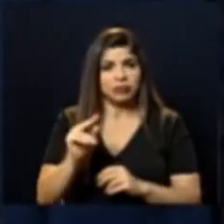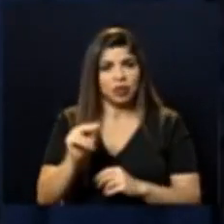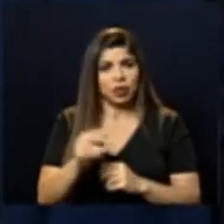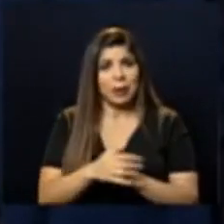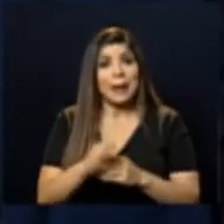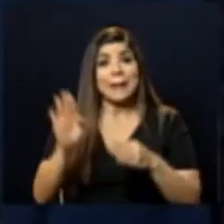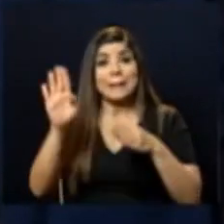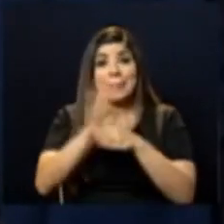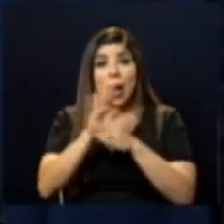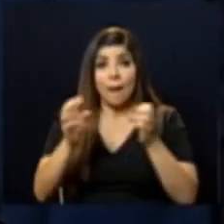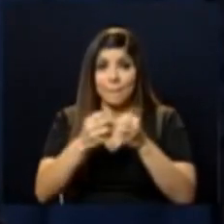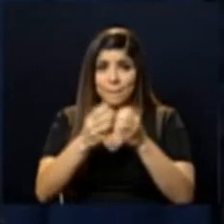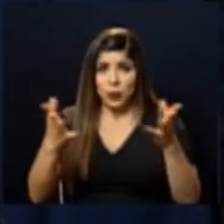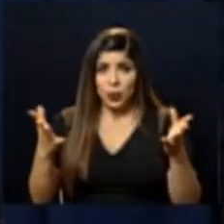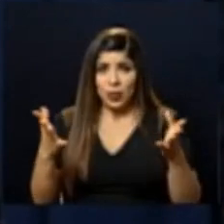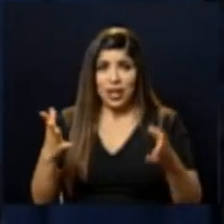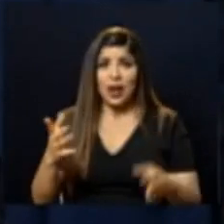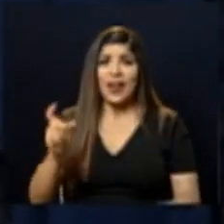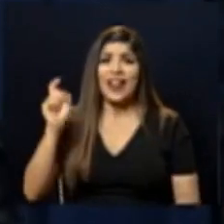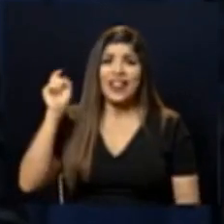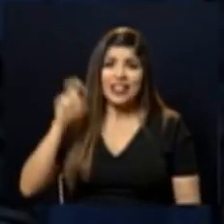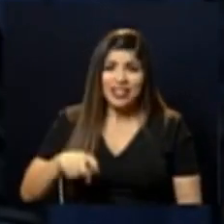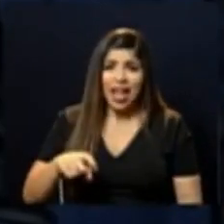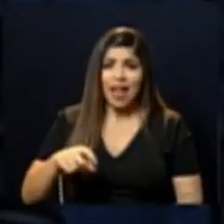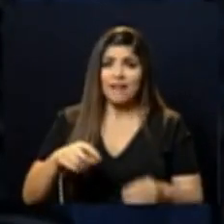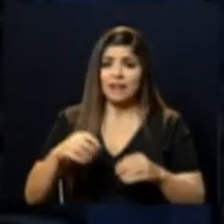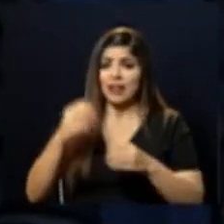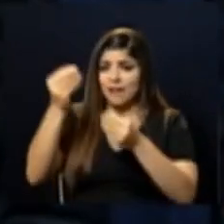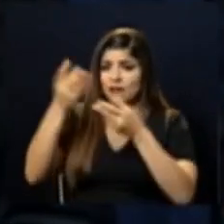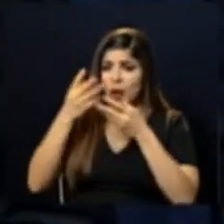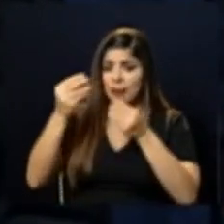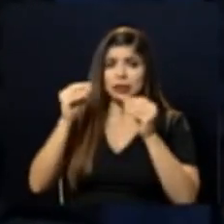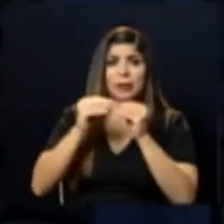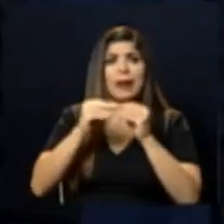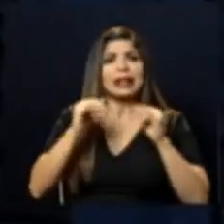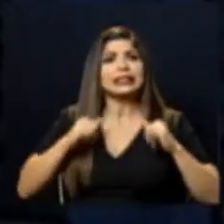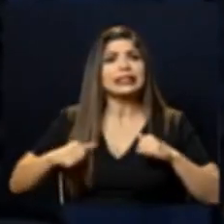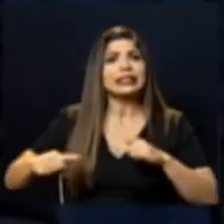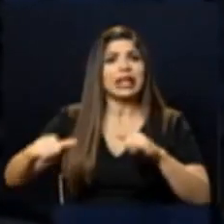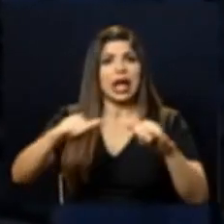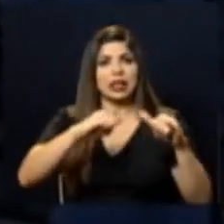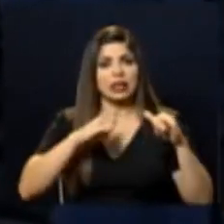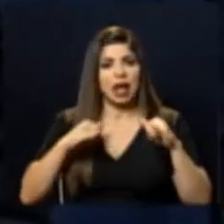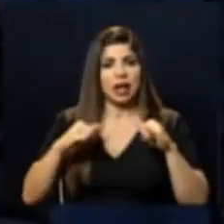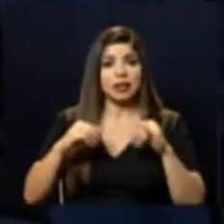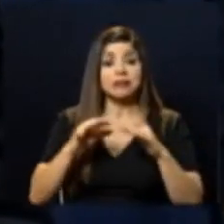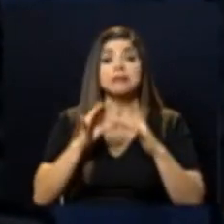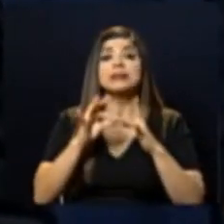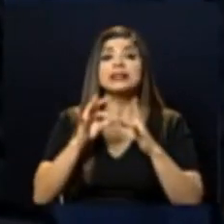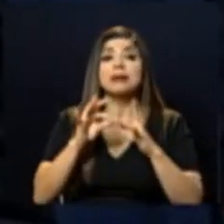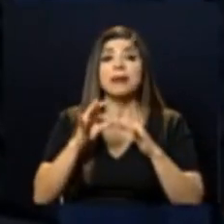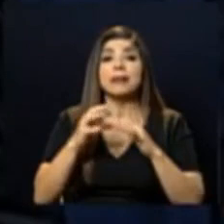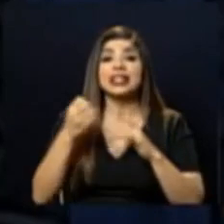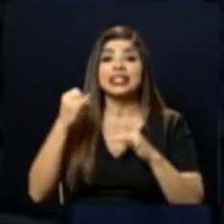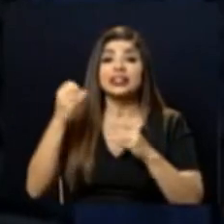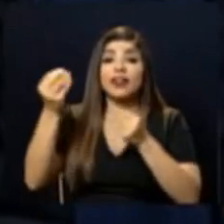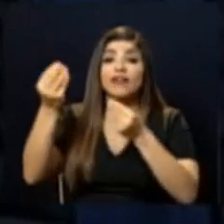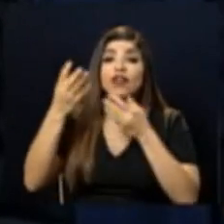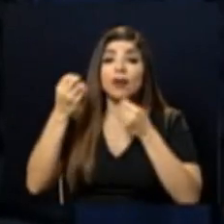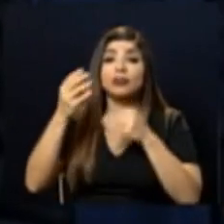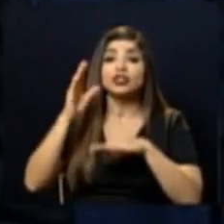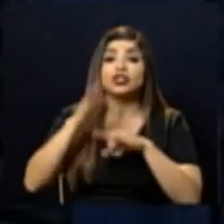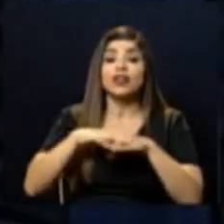Los bancos públicos deben estandarizar su información, particularmente en lo relativo a